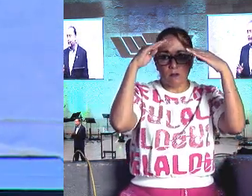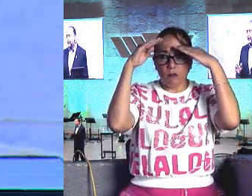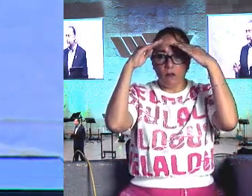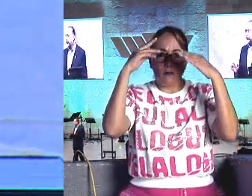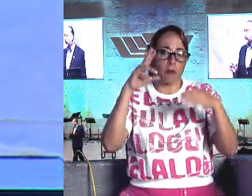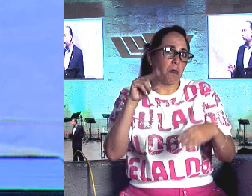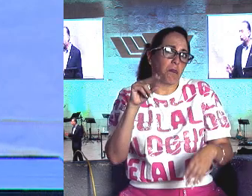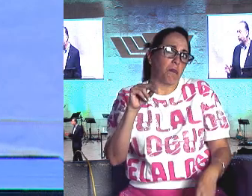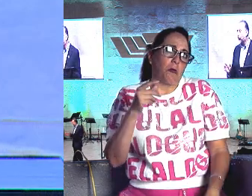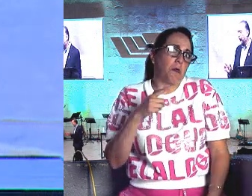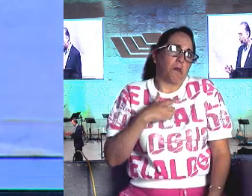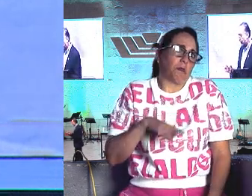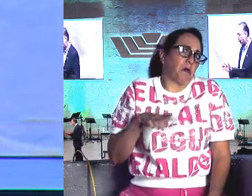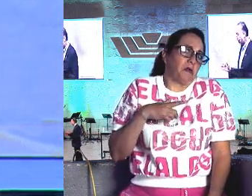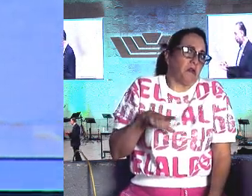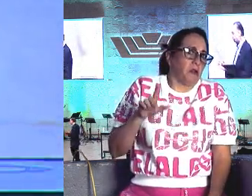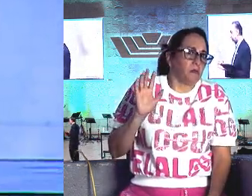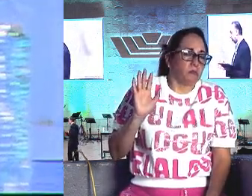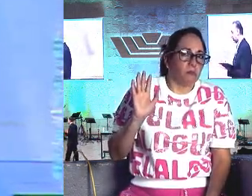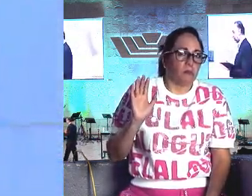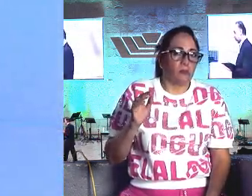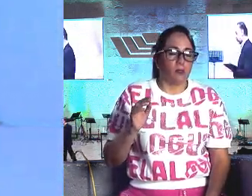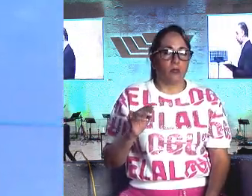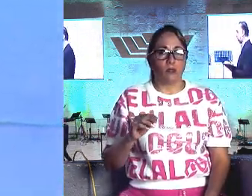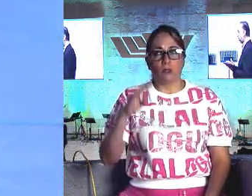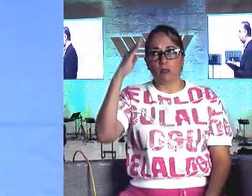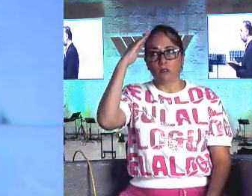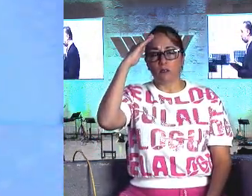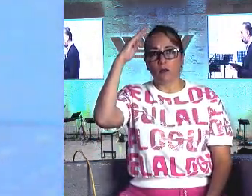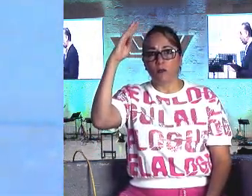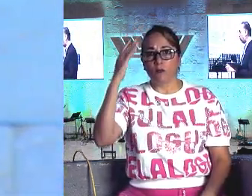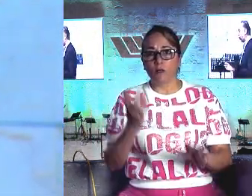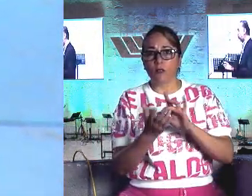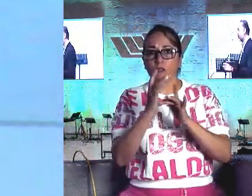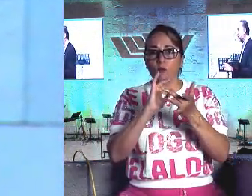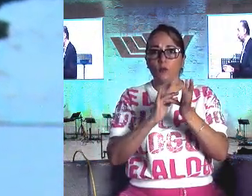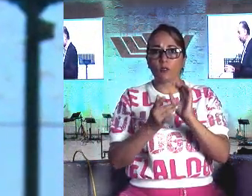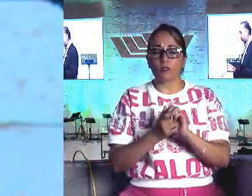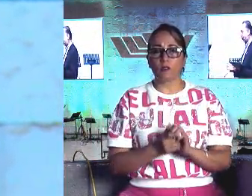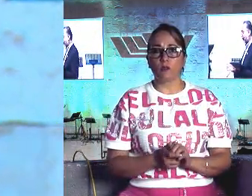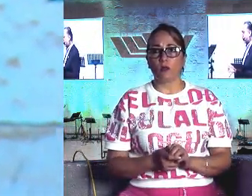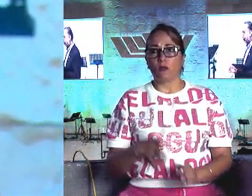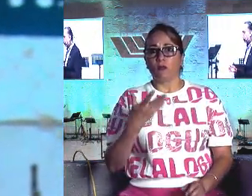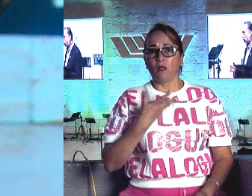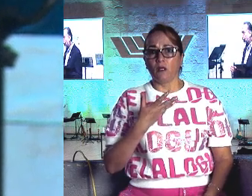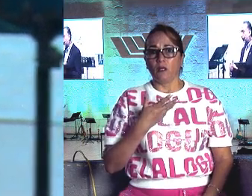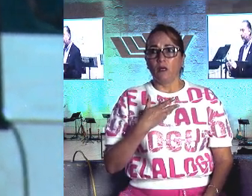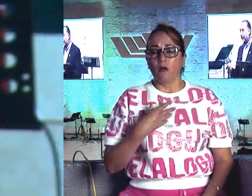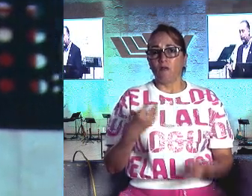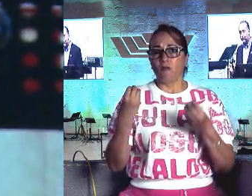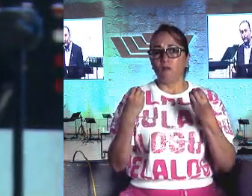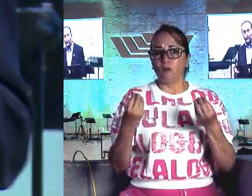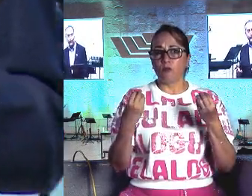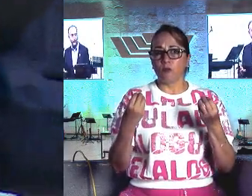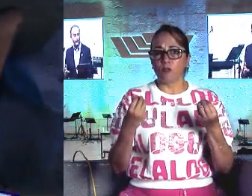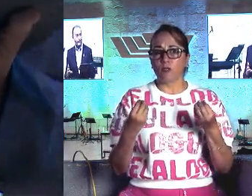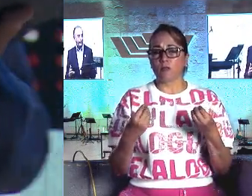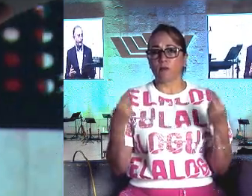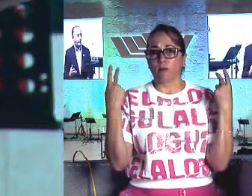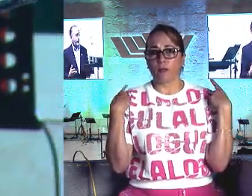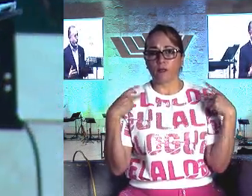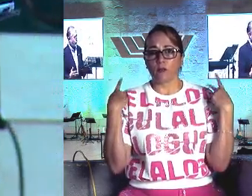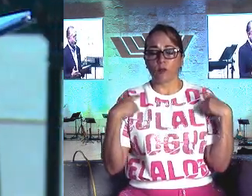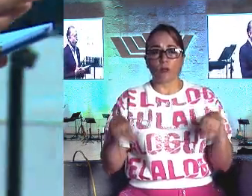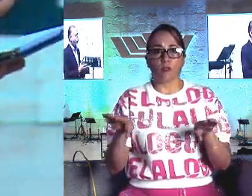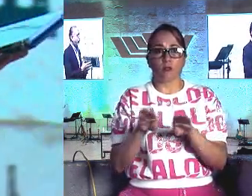el Señor Jesucristo de repente se ve rodeado de seguidores por gente así. Y